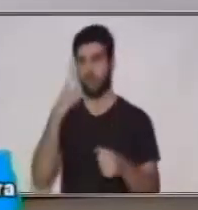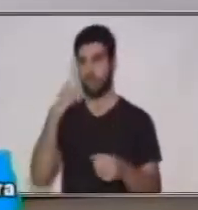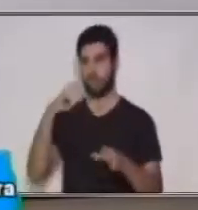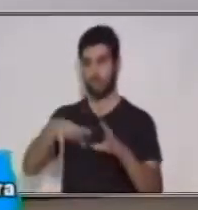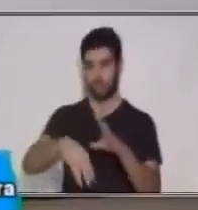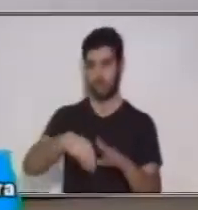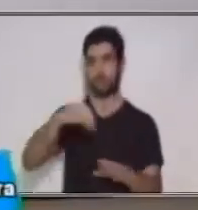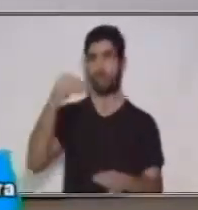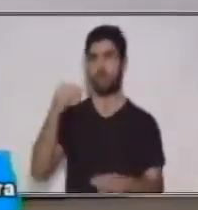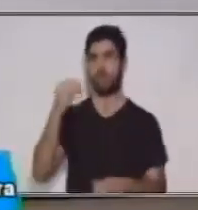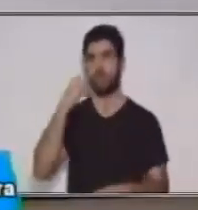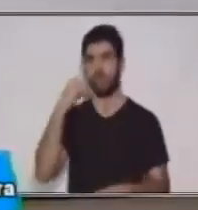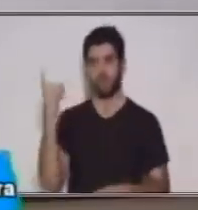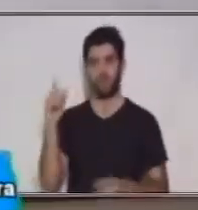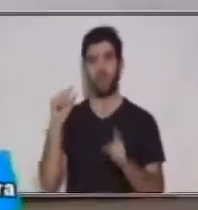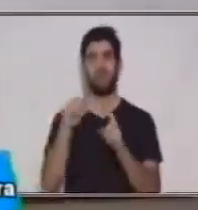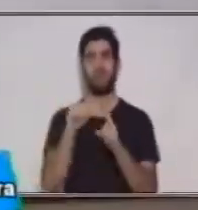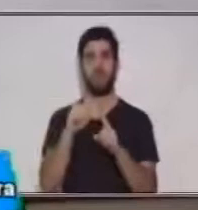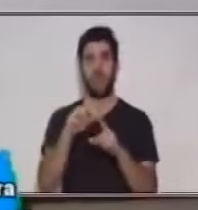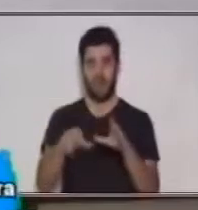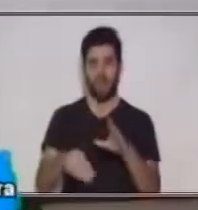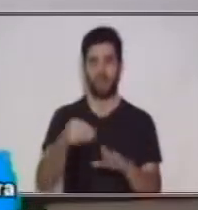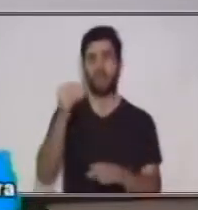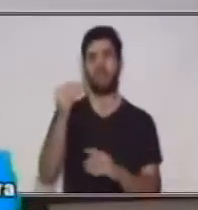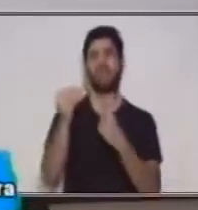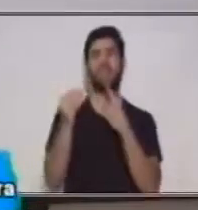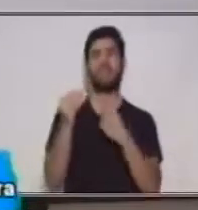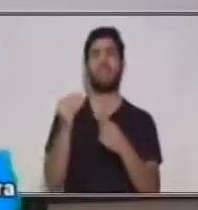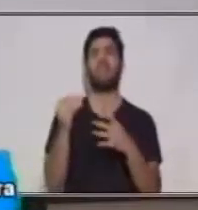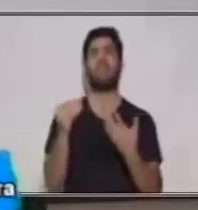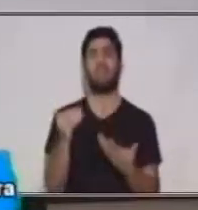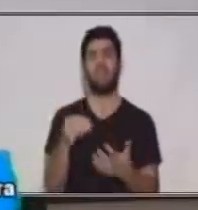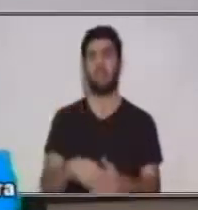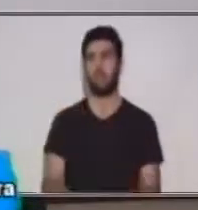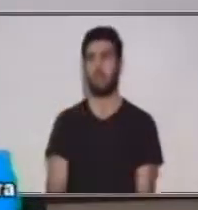por acá, una palabra. Veamos qué palabra es y dice